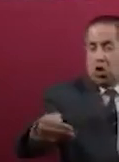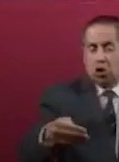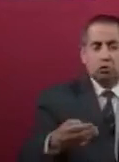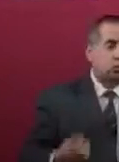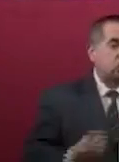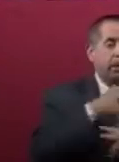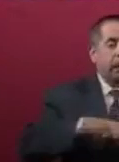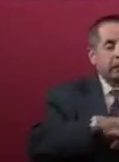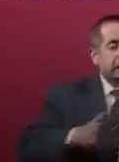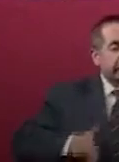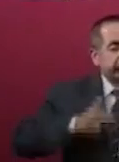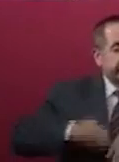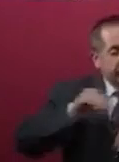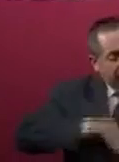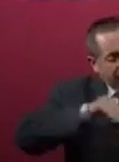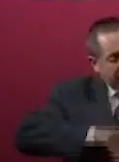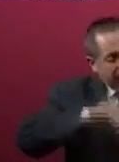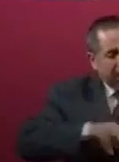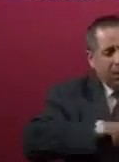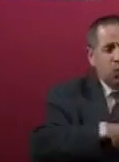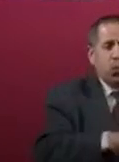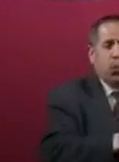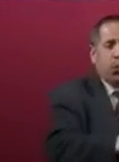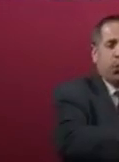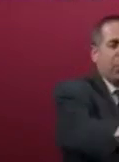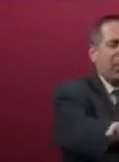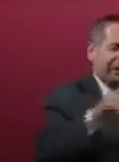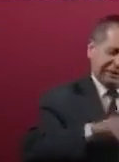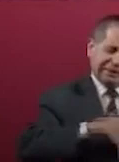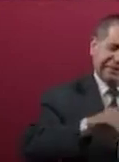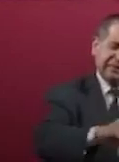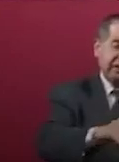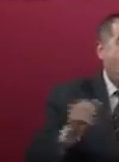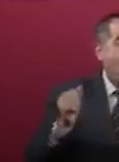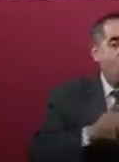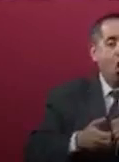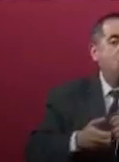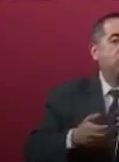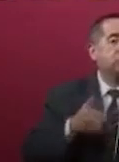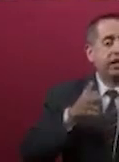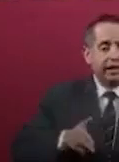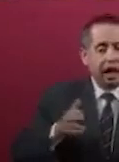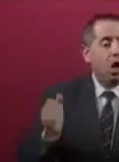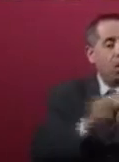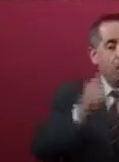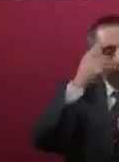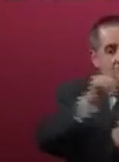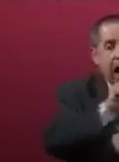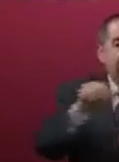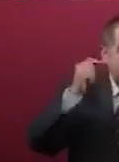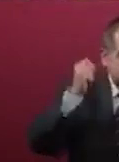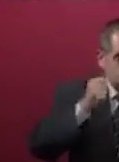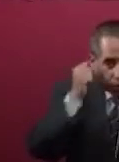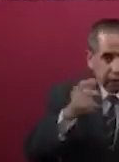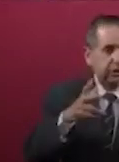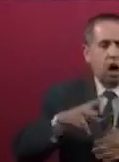El presidente de México, Andrés Manuel López Obrador, destacó que a 100 días de que inició su administración ya están en marcha la cuarta transformación del país y